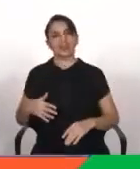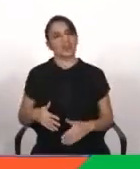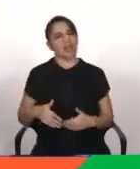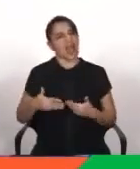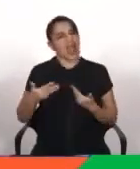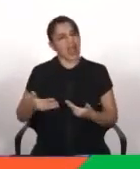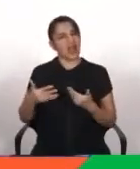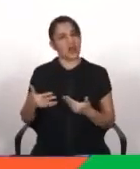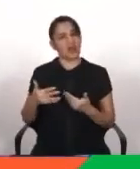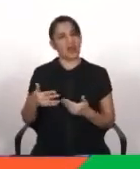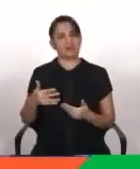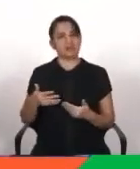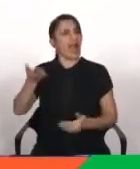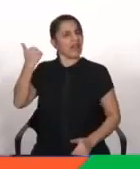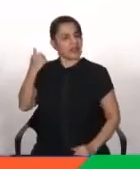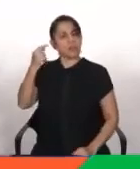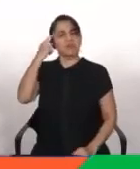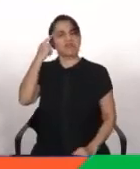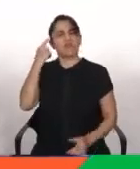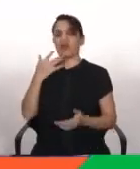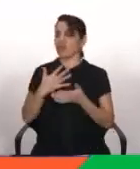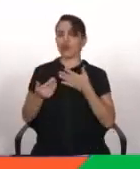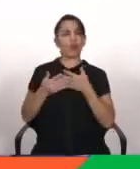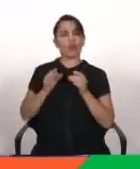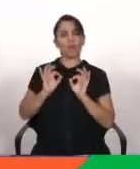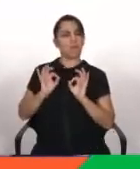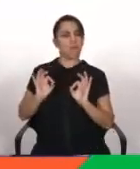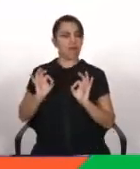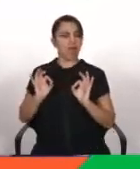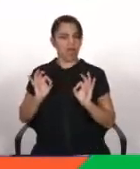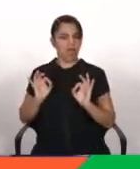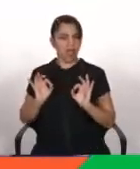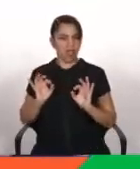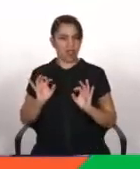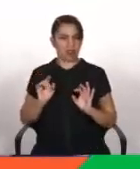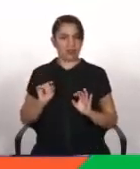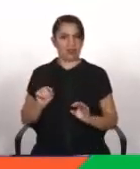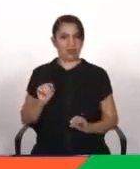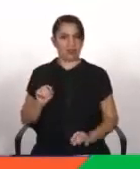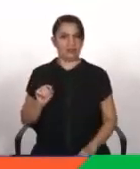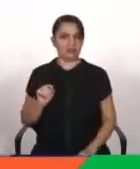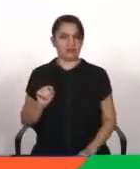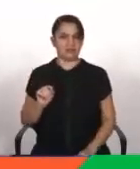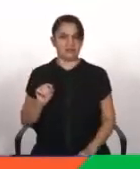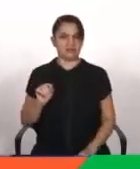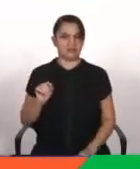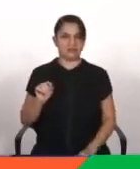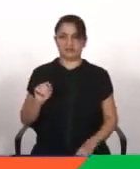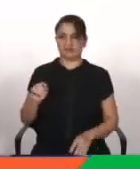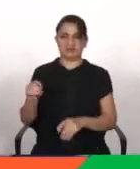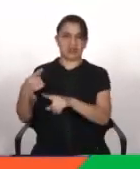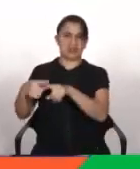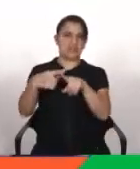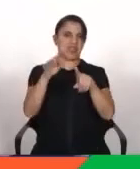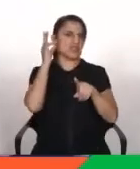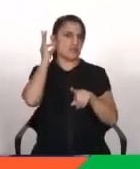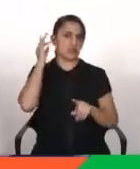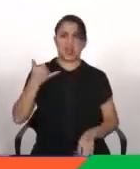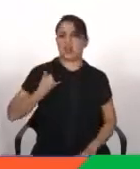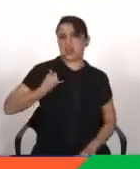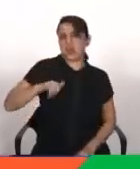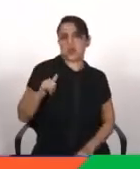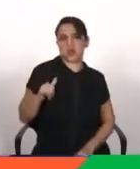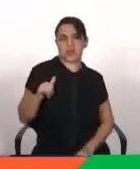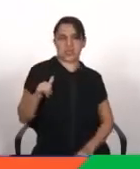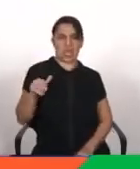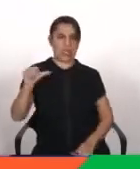porque es normal, porque, no sé, es como a nadie le gusta tomar estos cursos, porque quizás, no sé, no les interesa. Y ahora